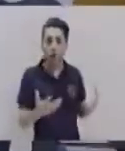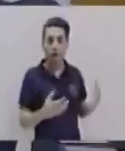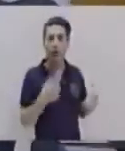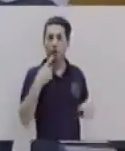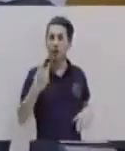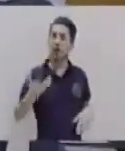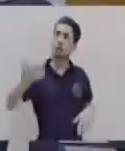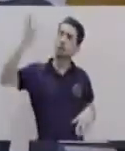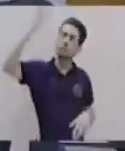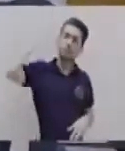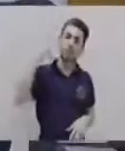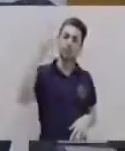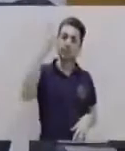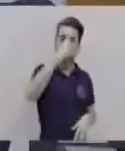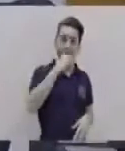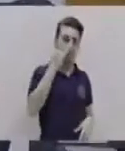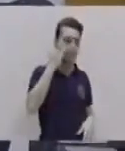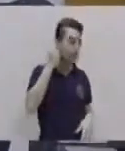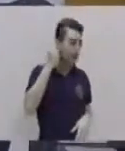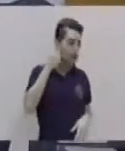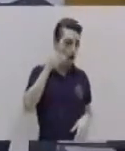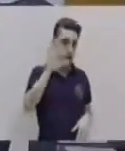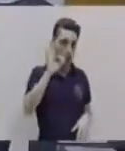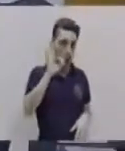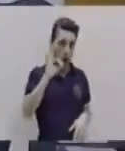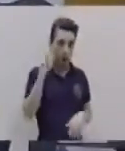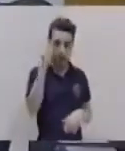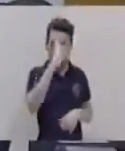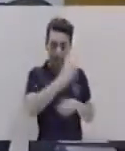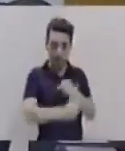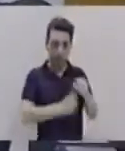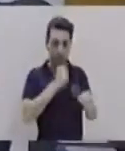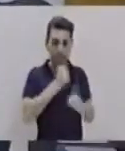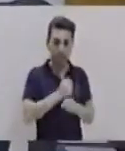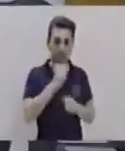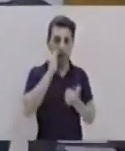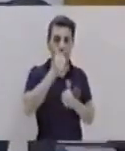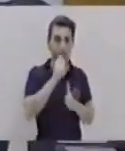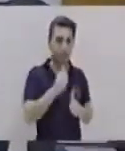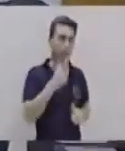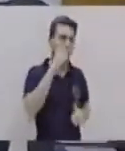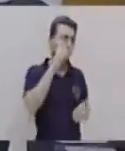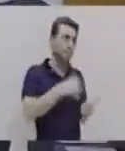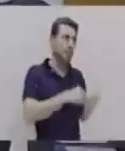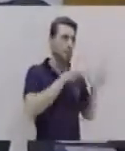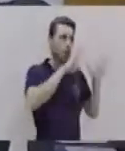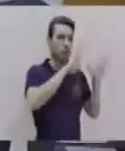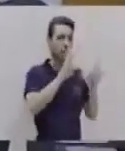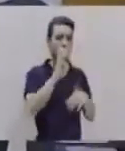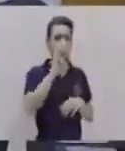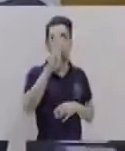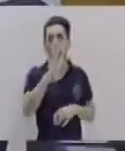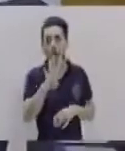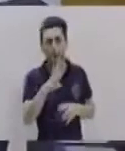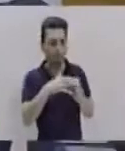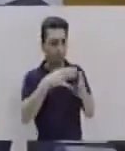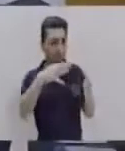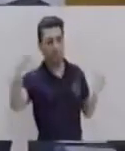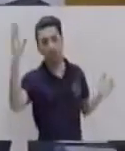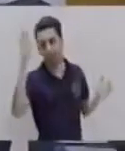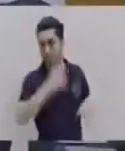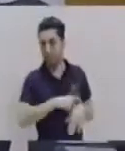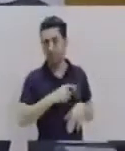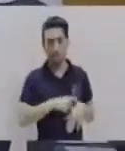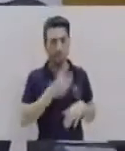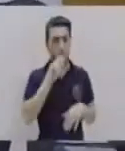es del siglo XV. Se cree que fue escrita entre 1594 y 1595, hace ya bastante tiempo, en la época del